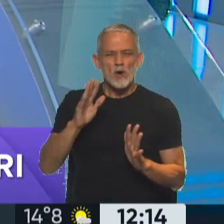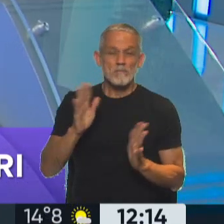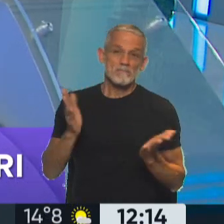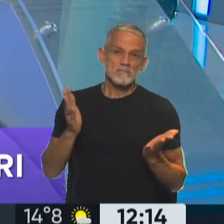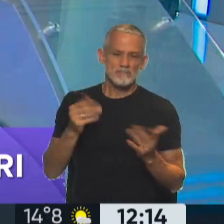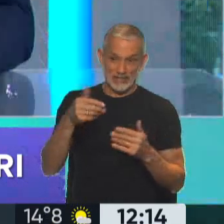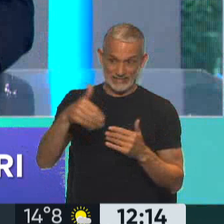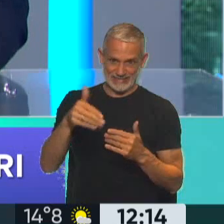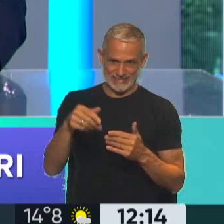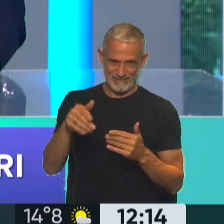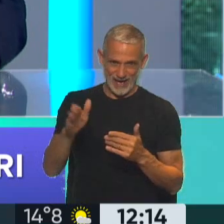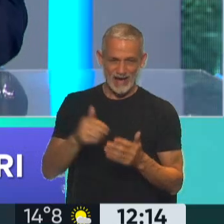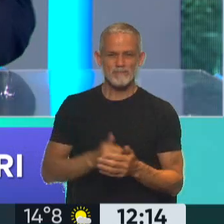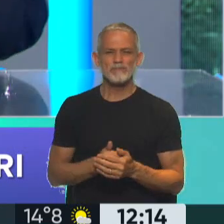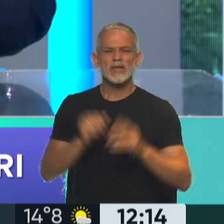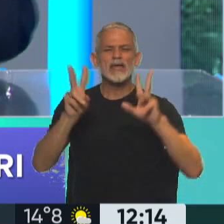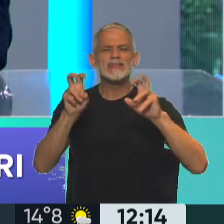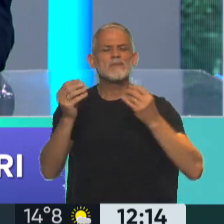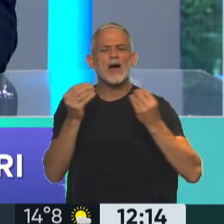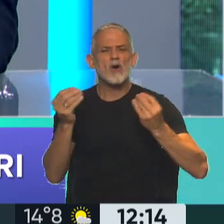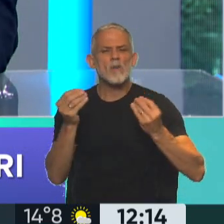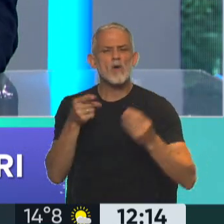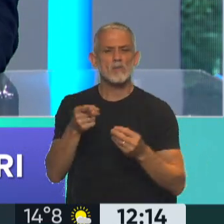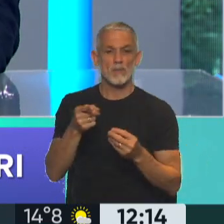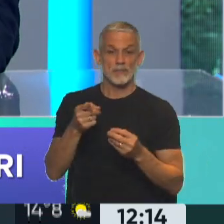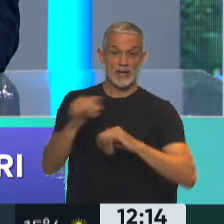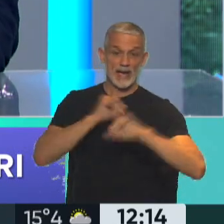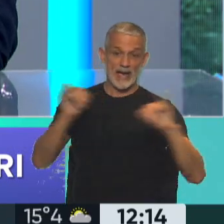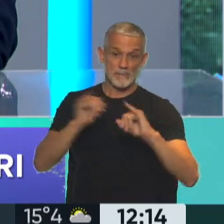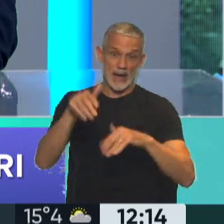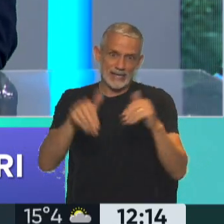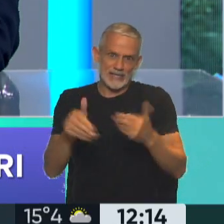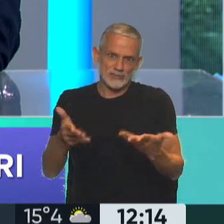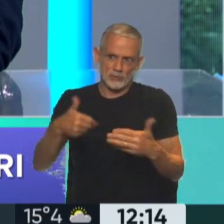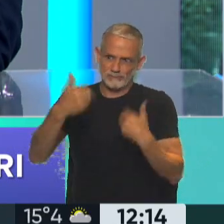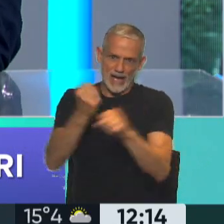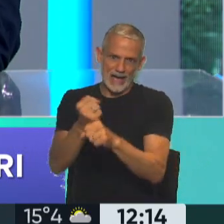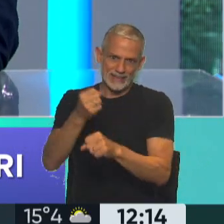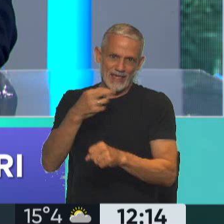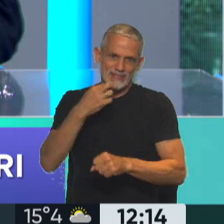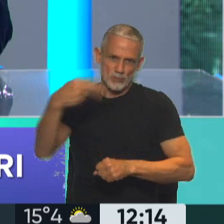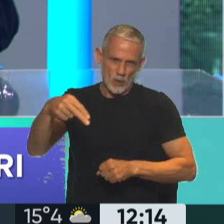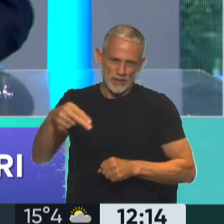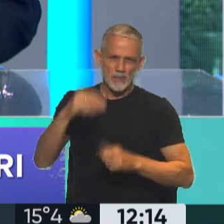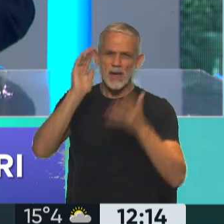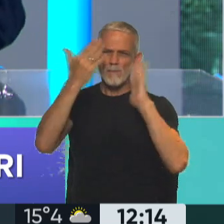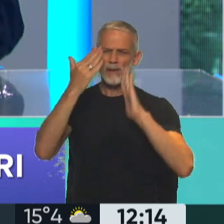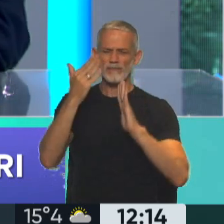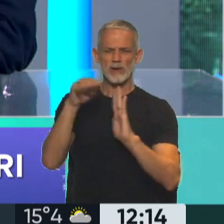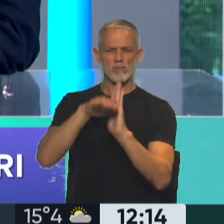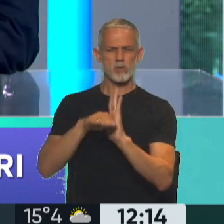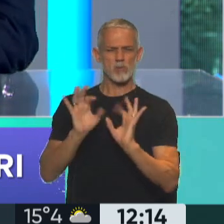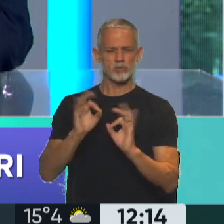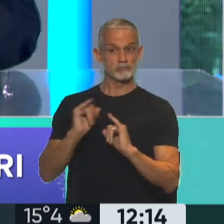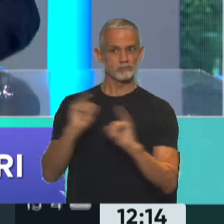en lo inmediato, el tema está cómo afecta esto a la campaña. Claro. Digamos, Milei se construyó todo un perfil justamente